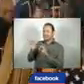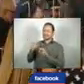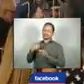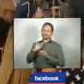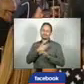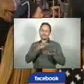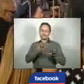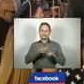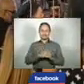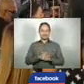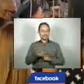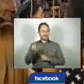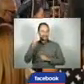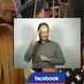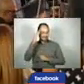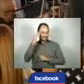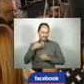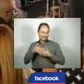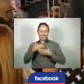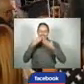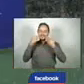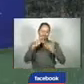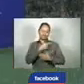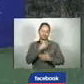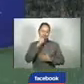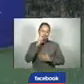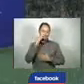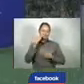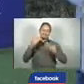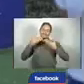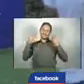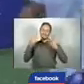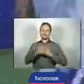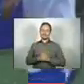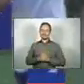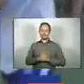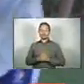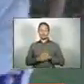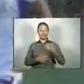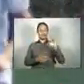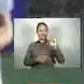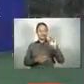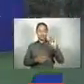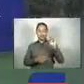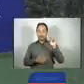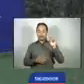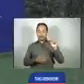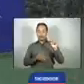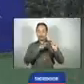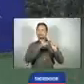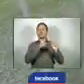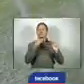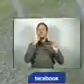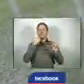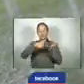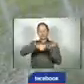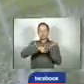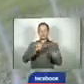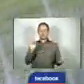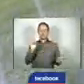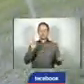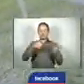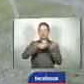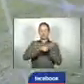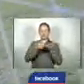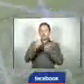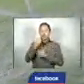Y ella feliz, y nosotros como padres, feliz. La Selección Inder es una iniciativa de la Comuna Capitalina, que permite